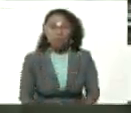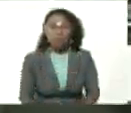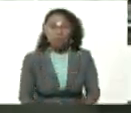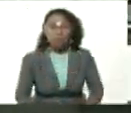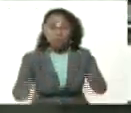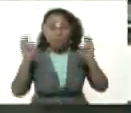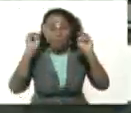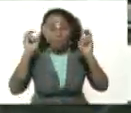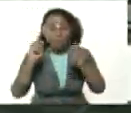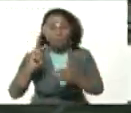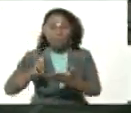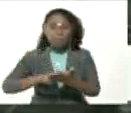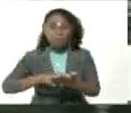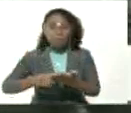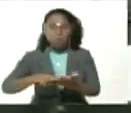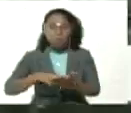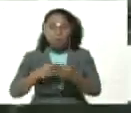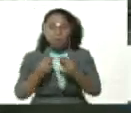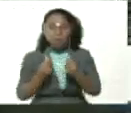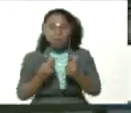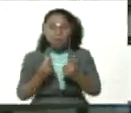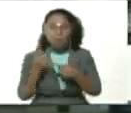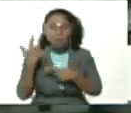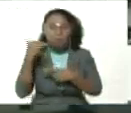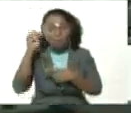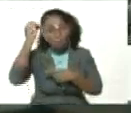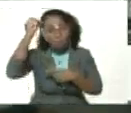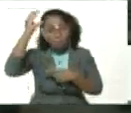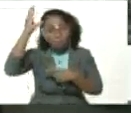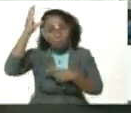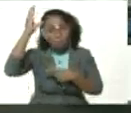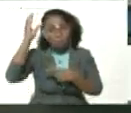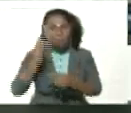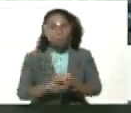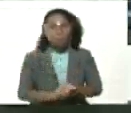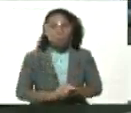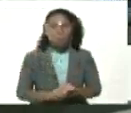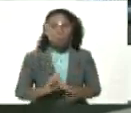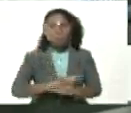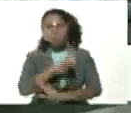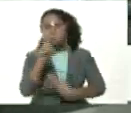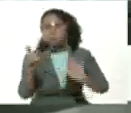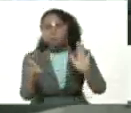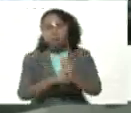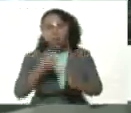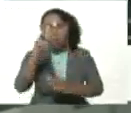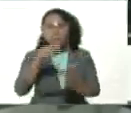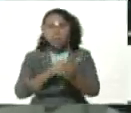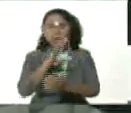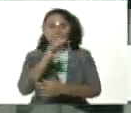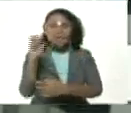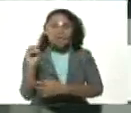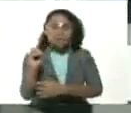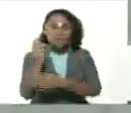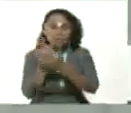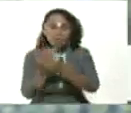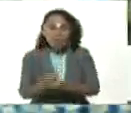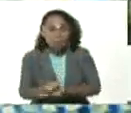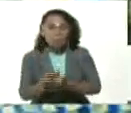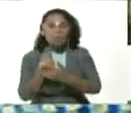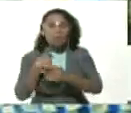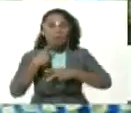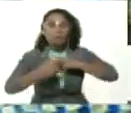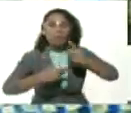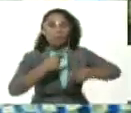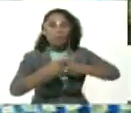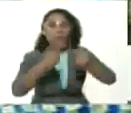de margarinas y grasas, tenemos una capacidad total de 2.500 toneladas de